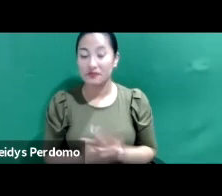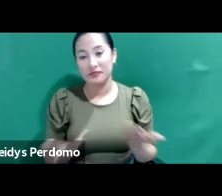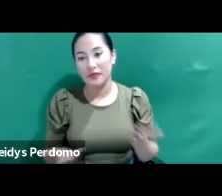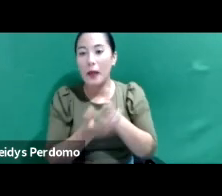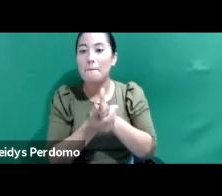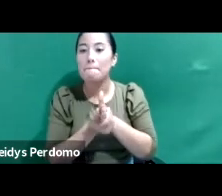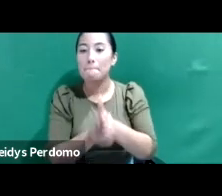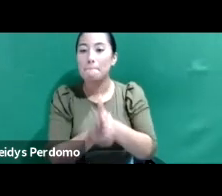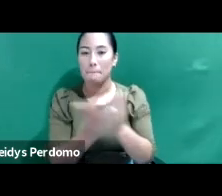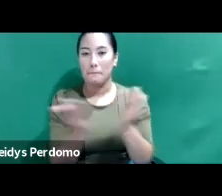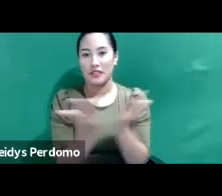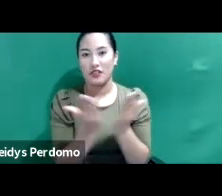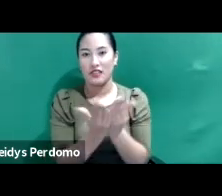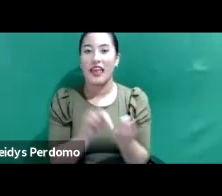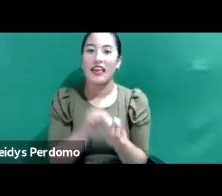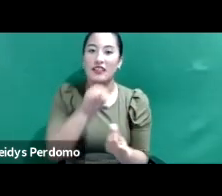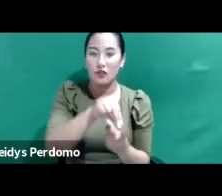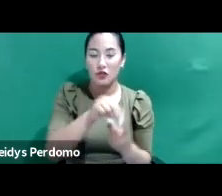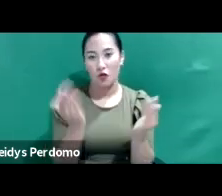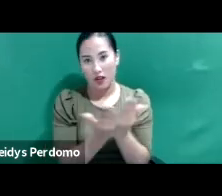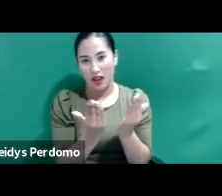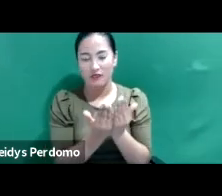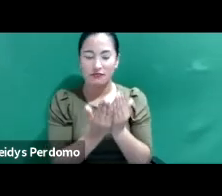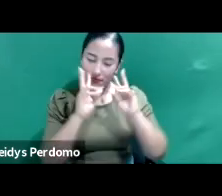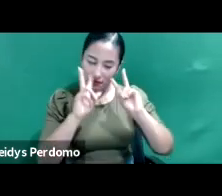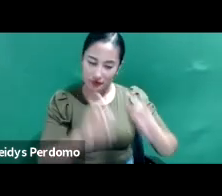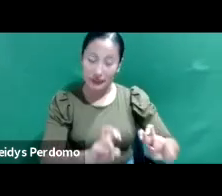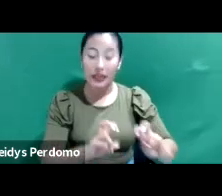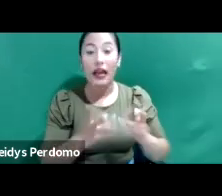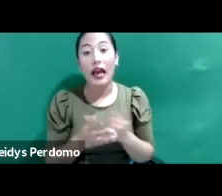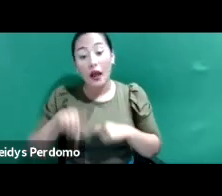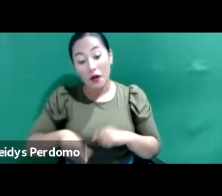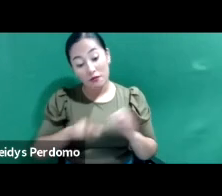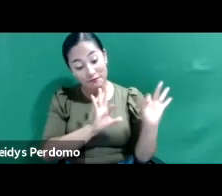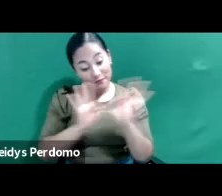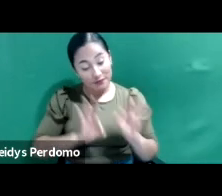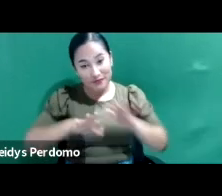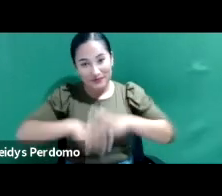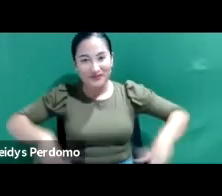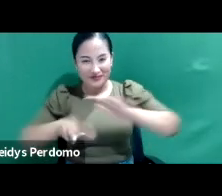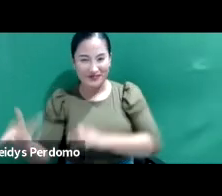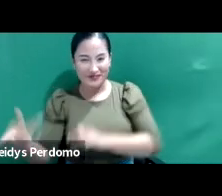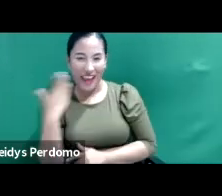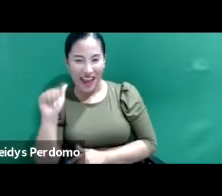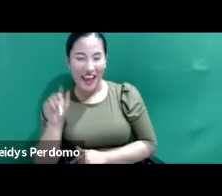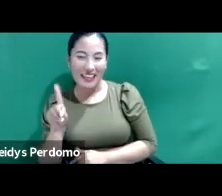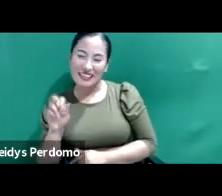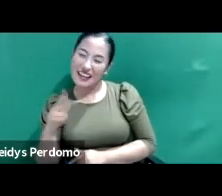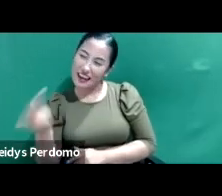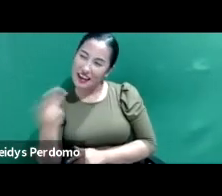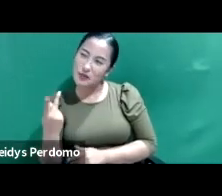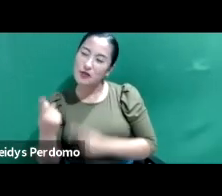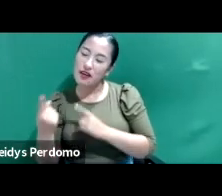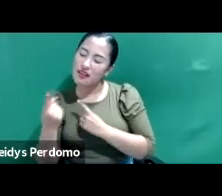metodología de estudio de caso, me parece muy importante para cuando estábamos planeando este espacio con Diana, de poder decir, bueno, ¿cómo nos